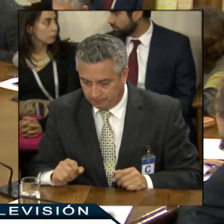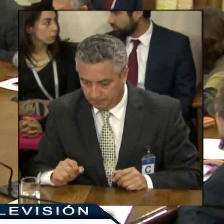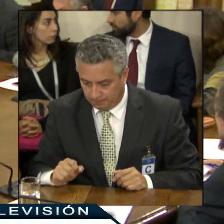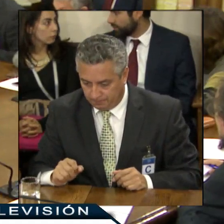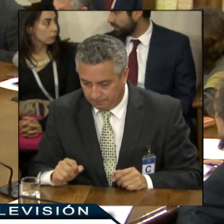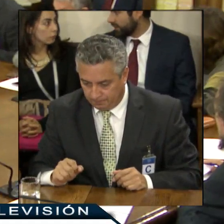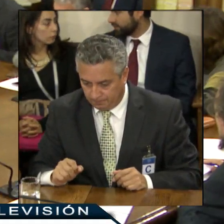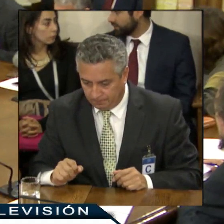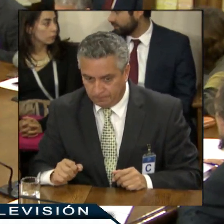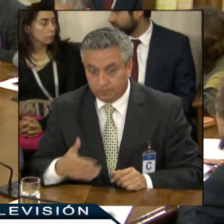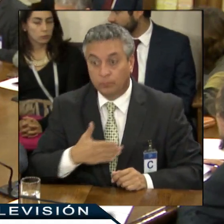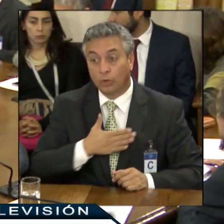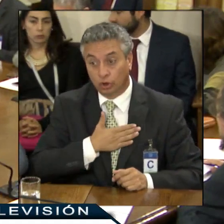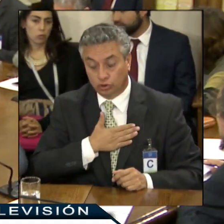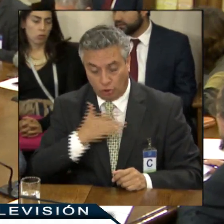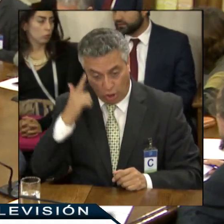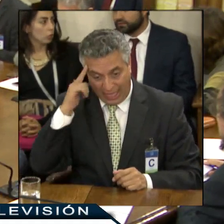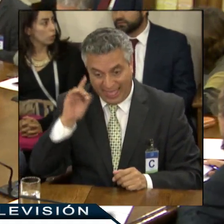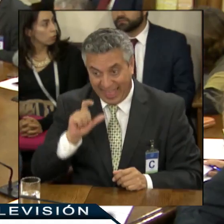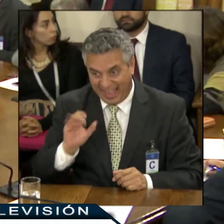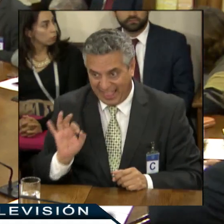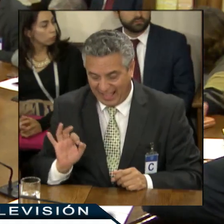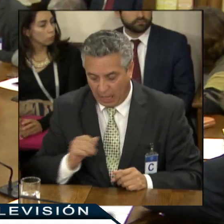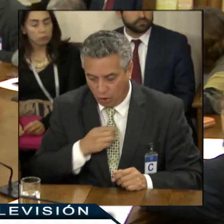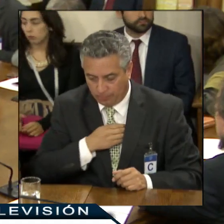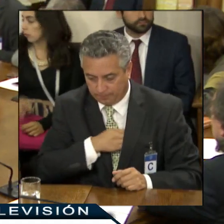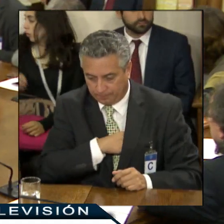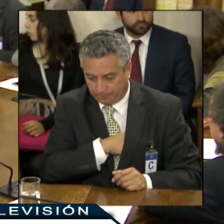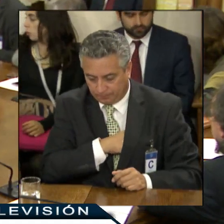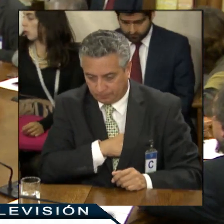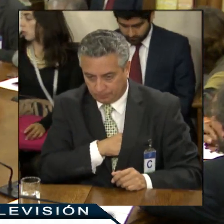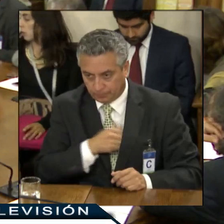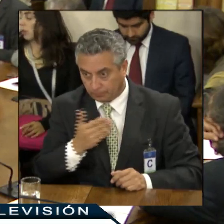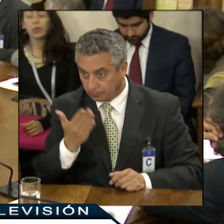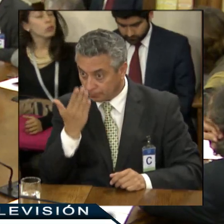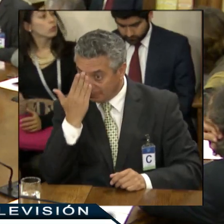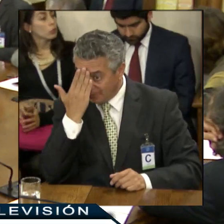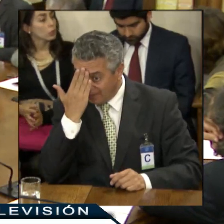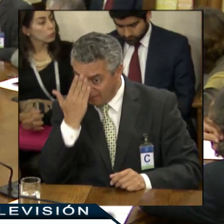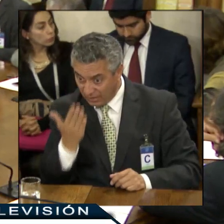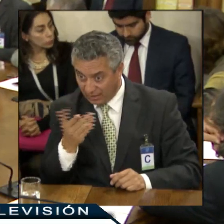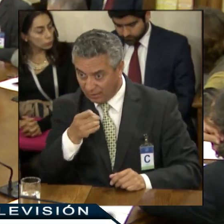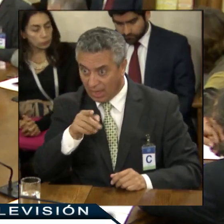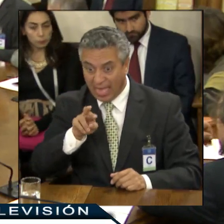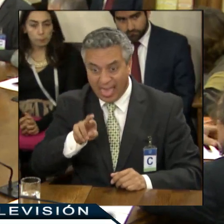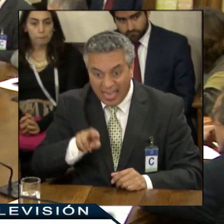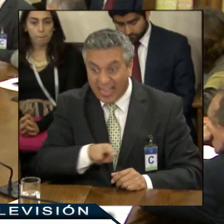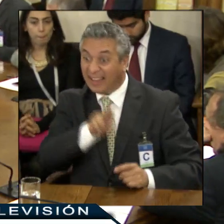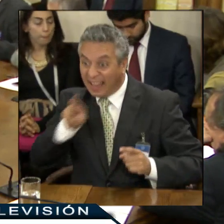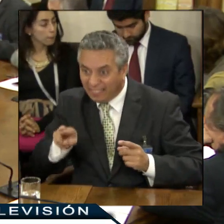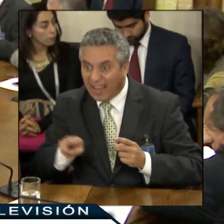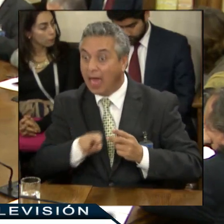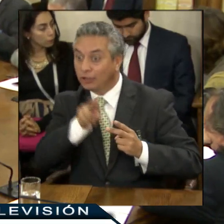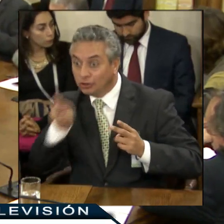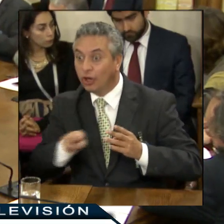seul yo creo que frente a la reiteración de argumentos